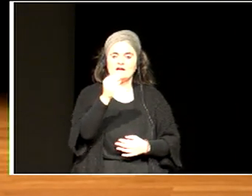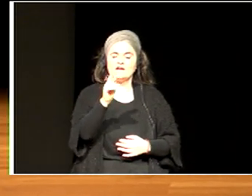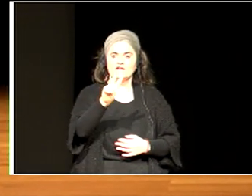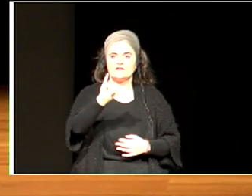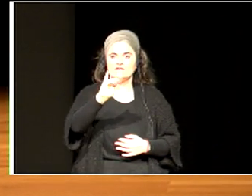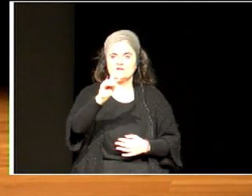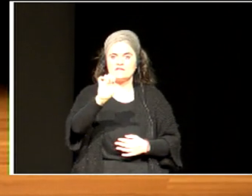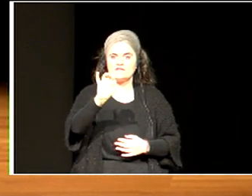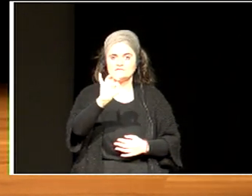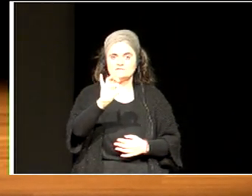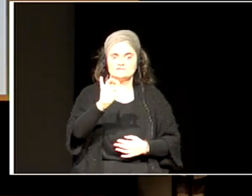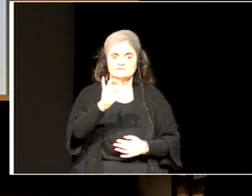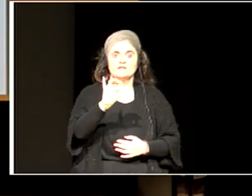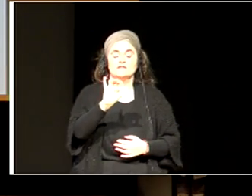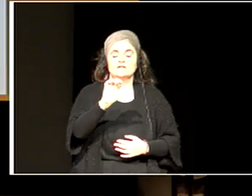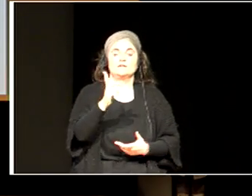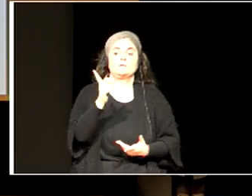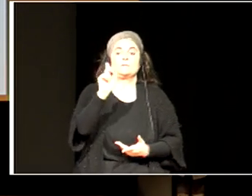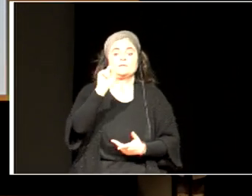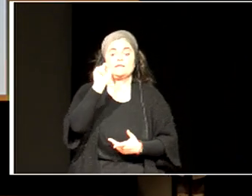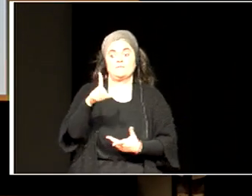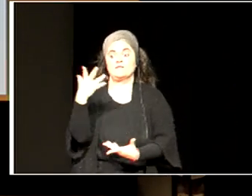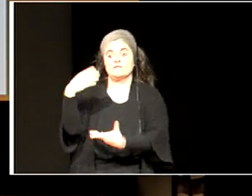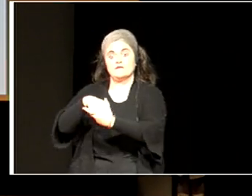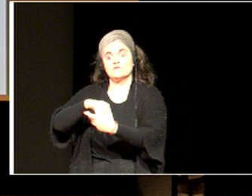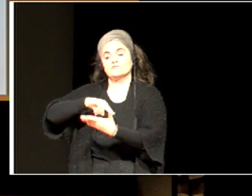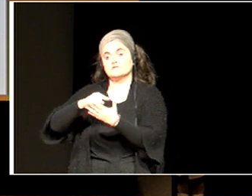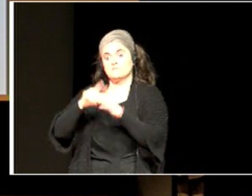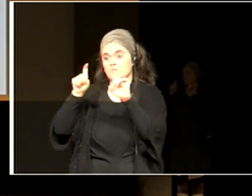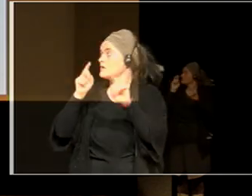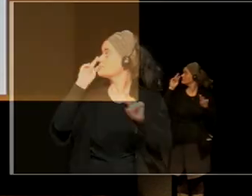más del sistema educativo como se puede ver en este gráfico